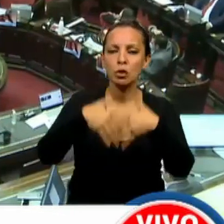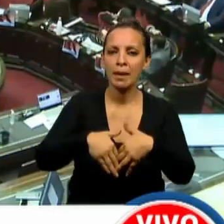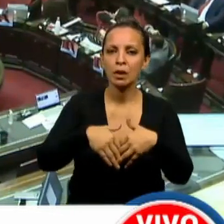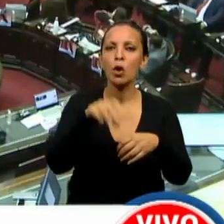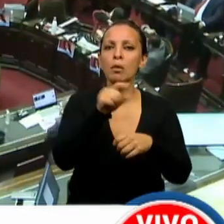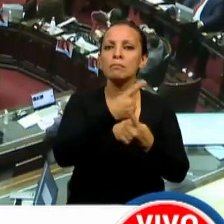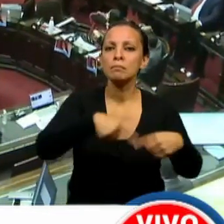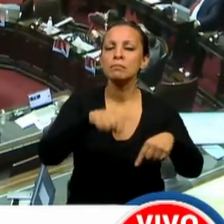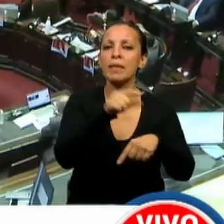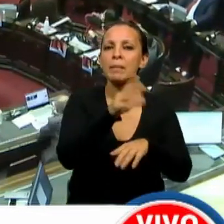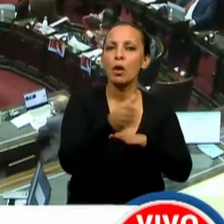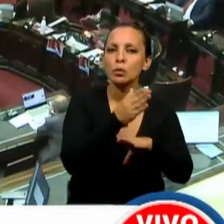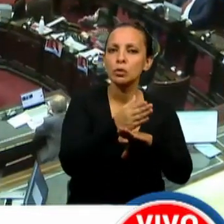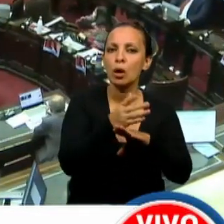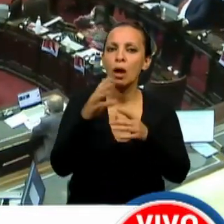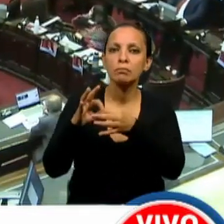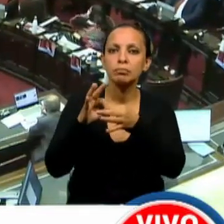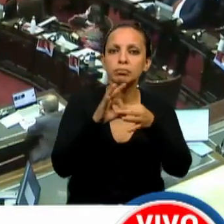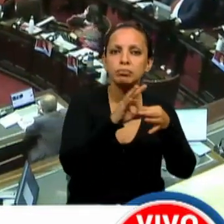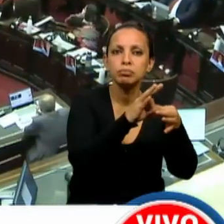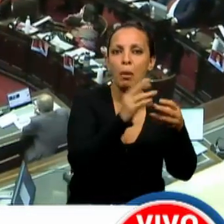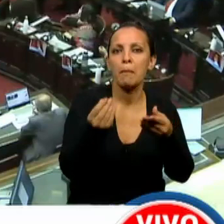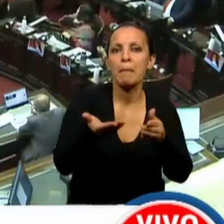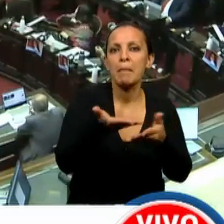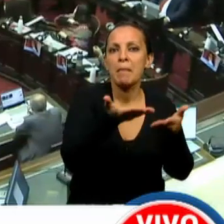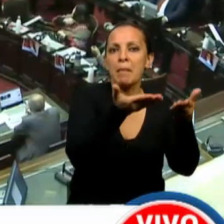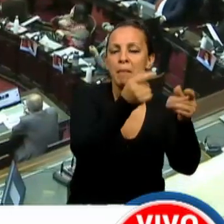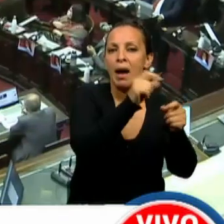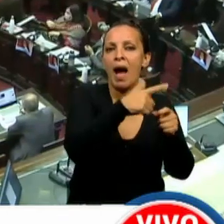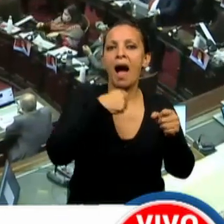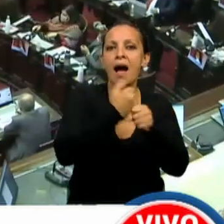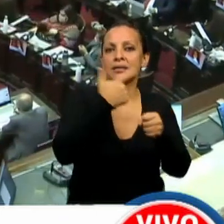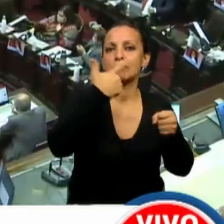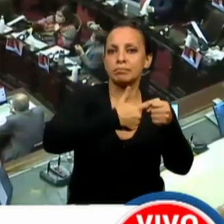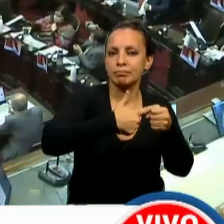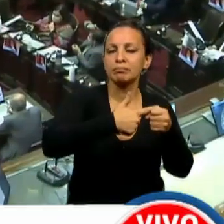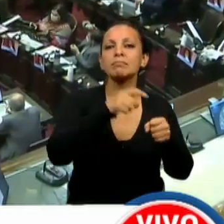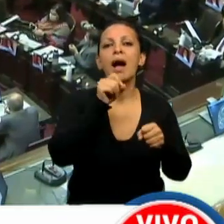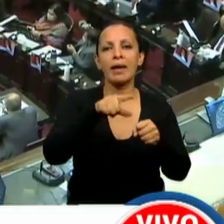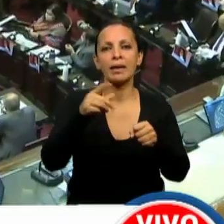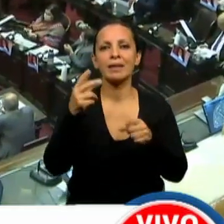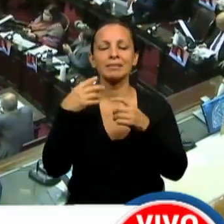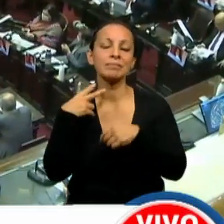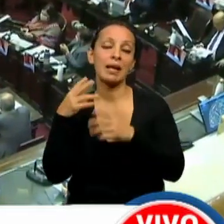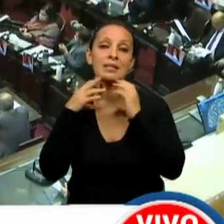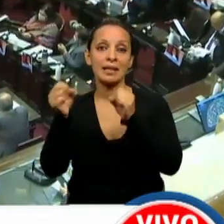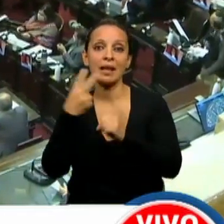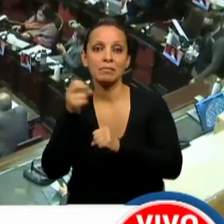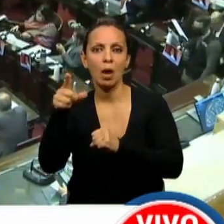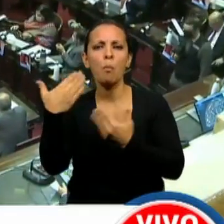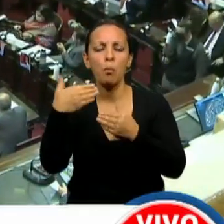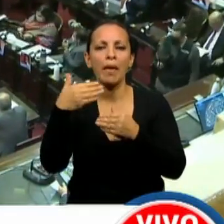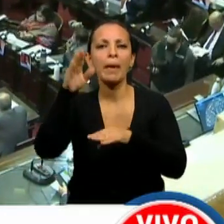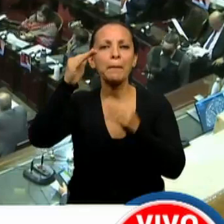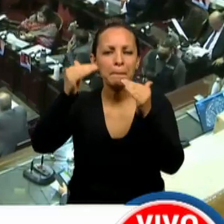se traslade en la cadena hasta el surtidor, la autoridad de aplicación podrá bajar los porcentajes de corte hasta